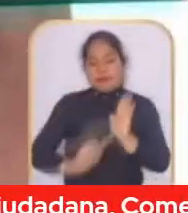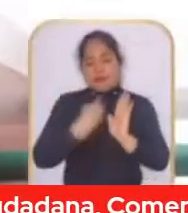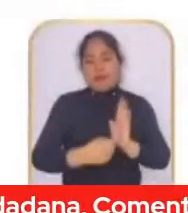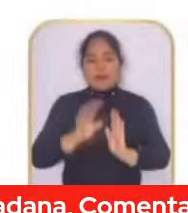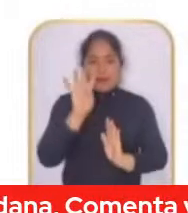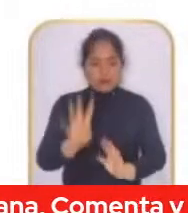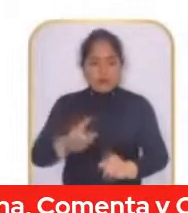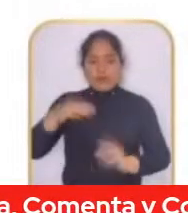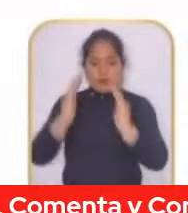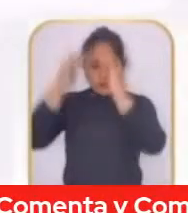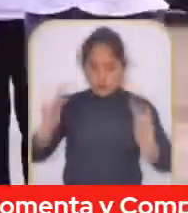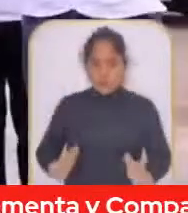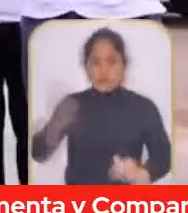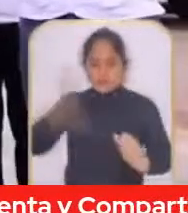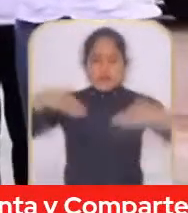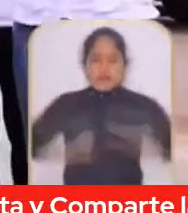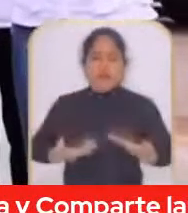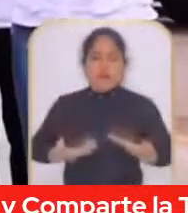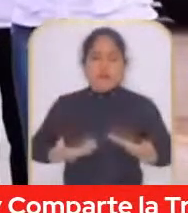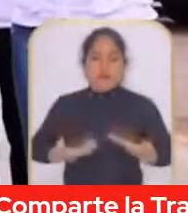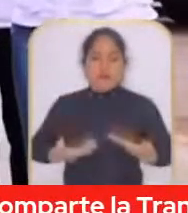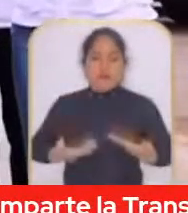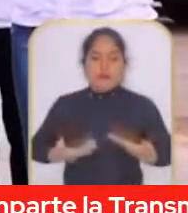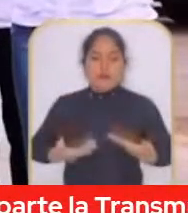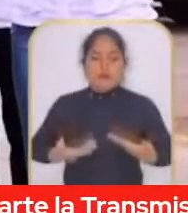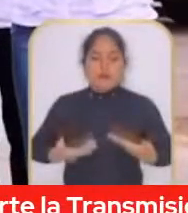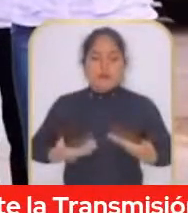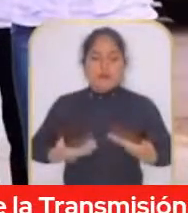puede, Callao. John León, gobernador regional de...